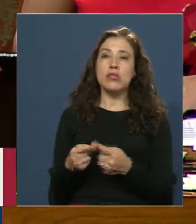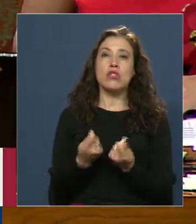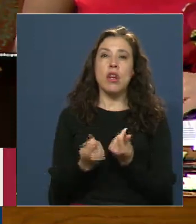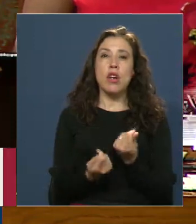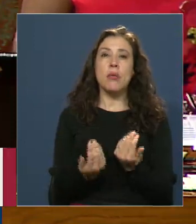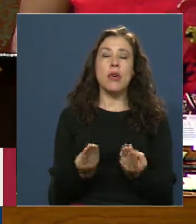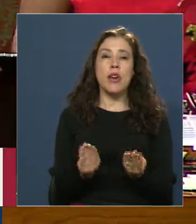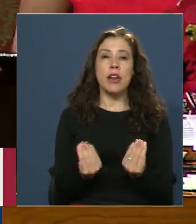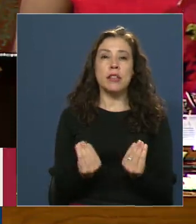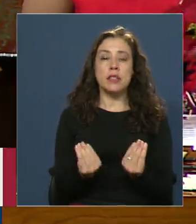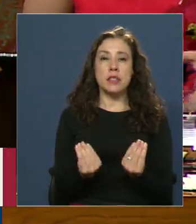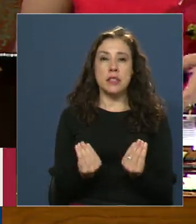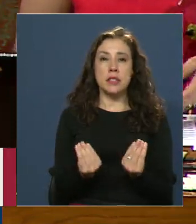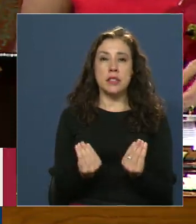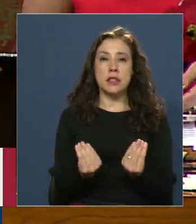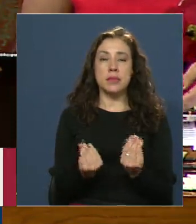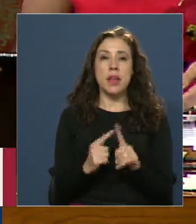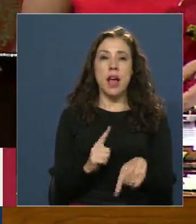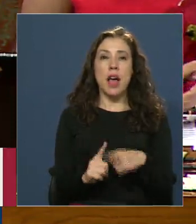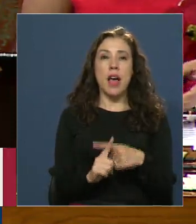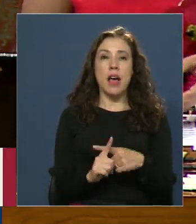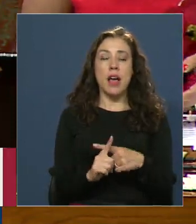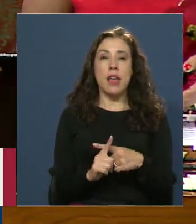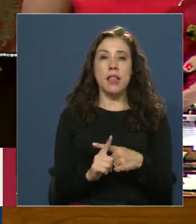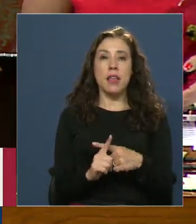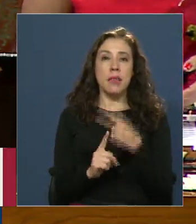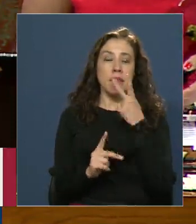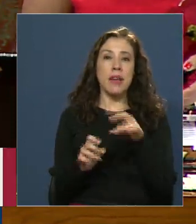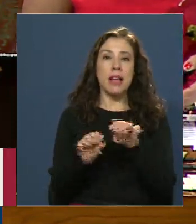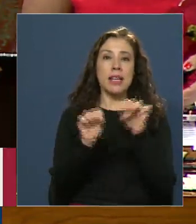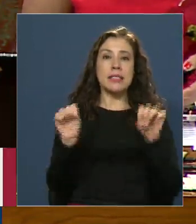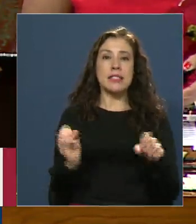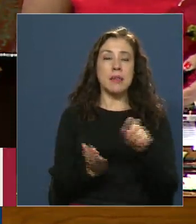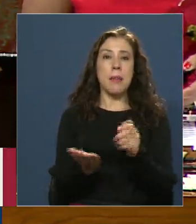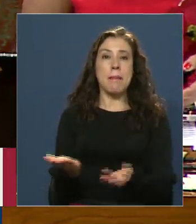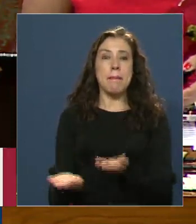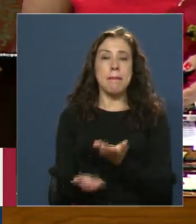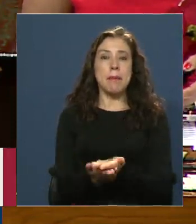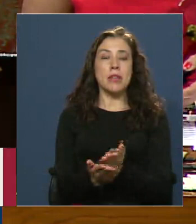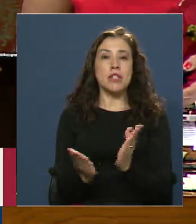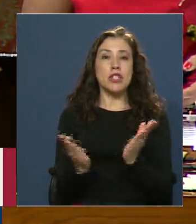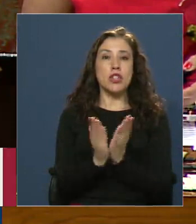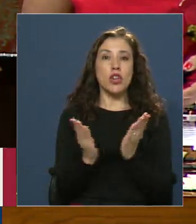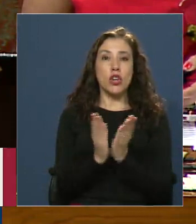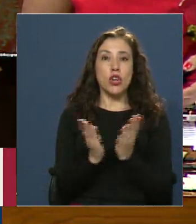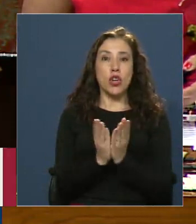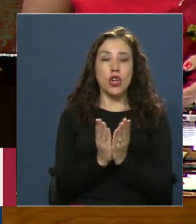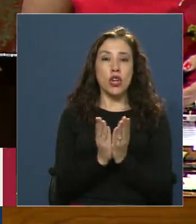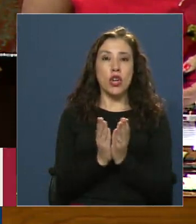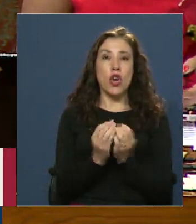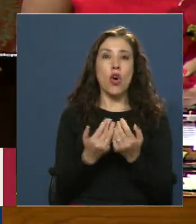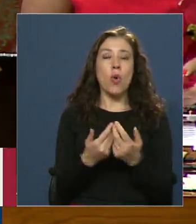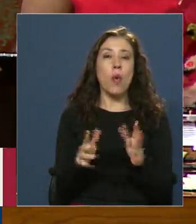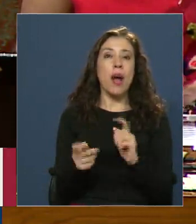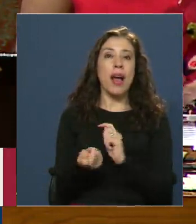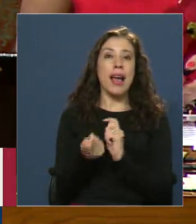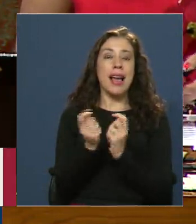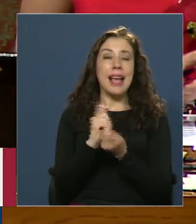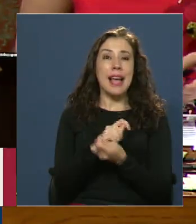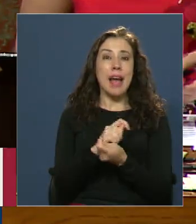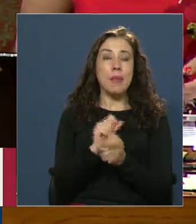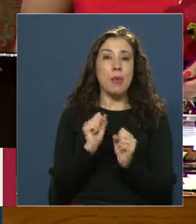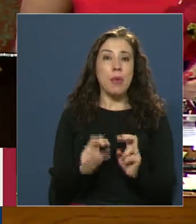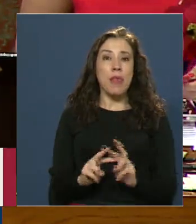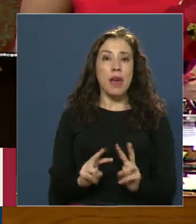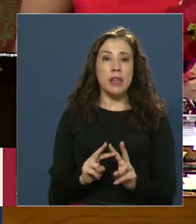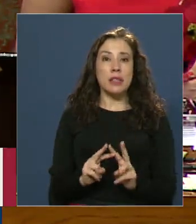lo necesitan. Además, que se considere en el actual sistema de postulación a los colegios o en cualquier cambio que se le pueda